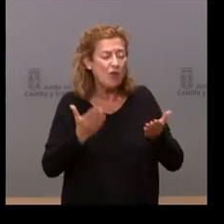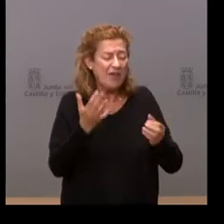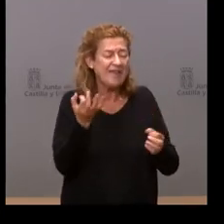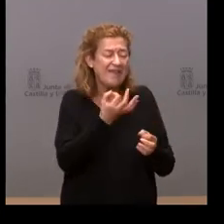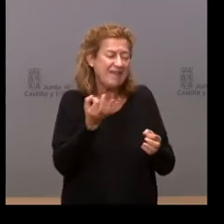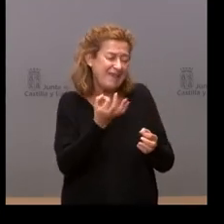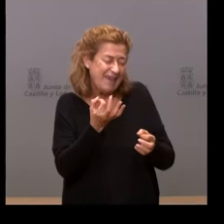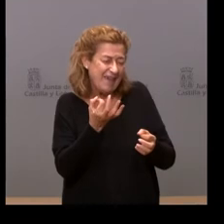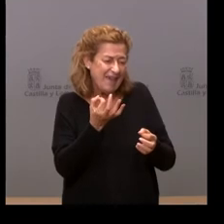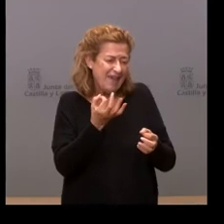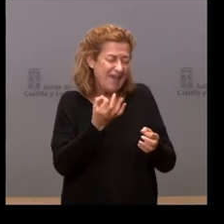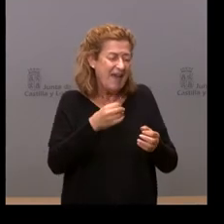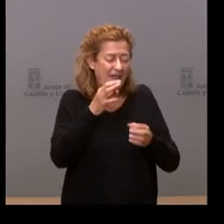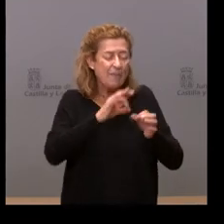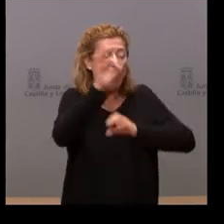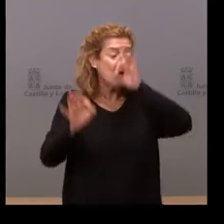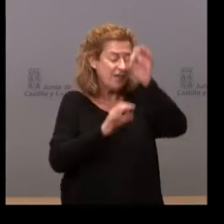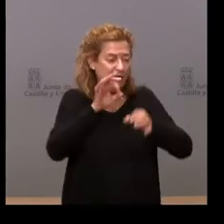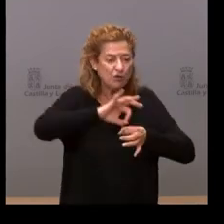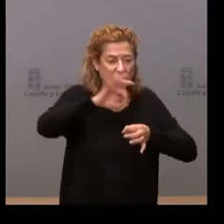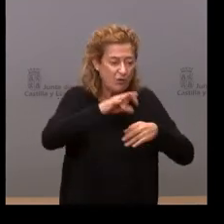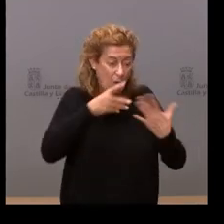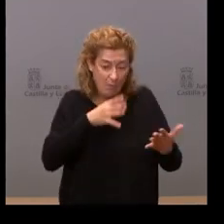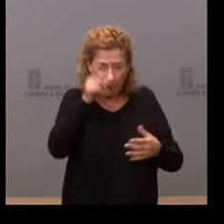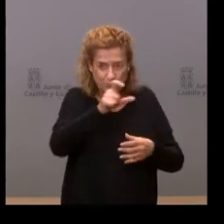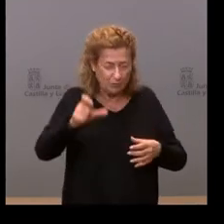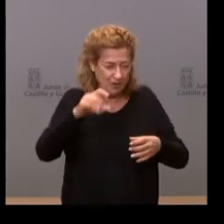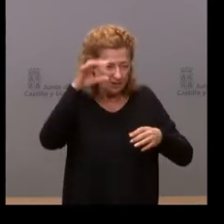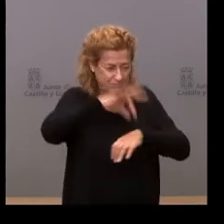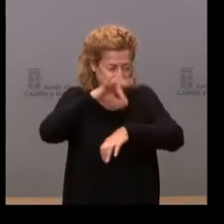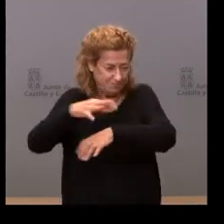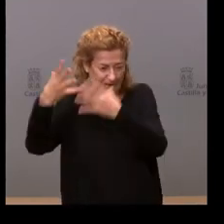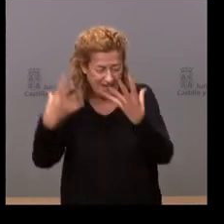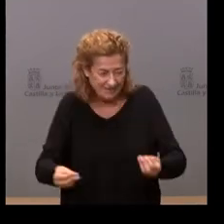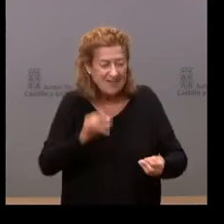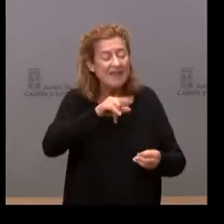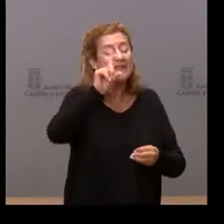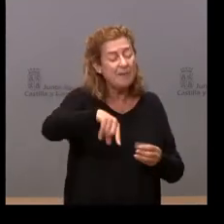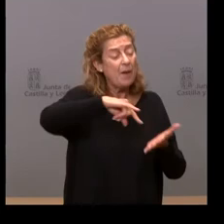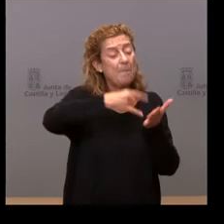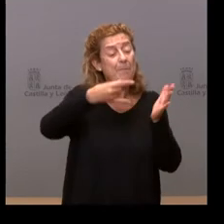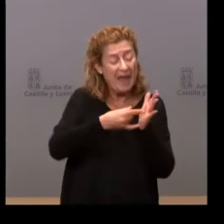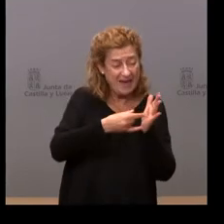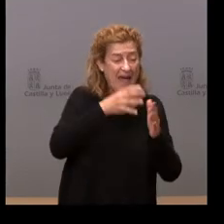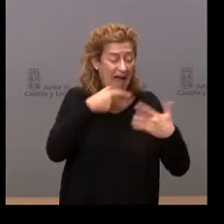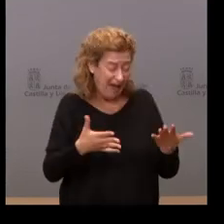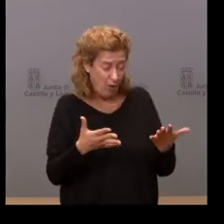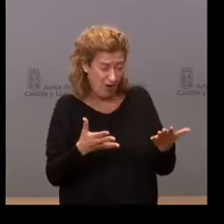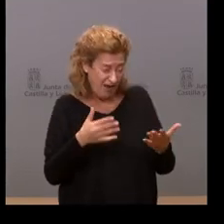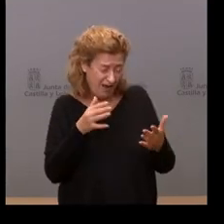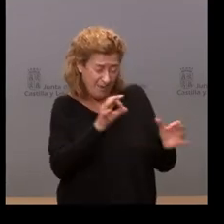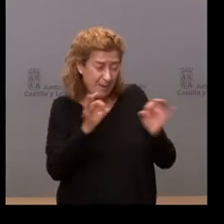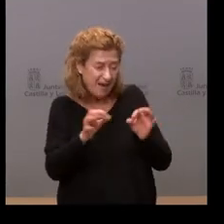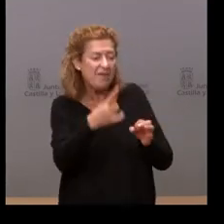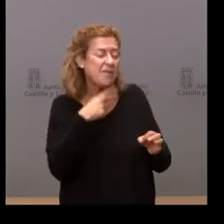supone en la organización del servicio en este momento y luego de los planes de contingencia que se están preparando si nos puede